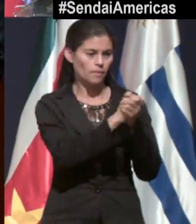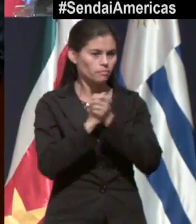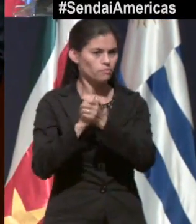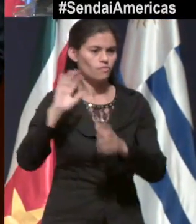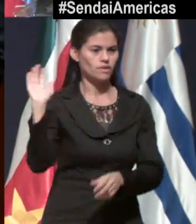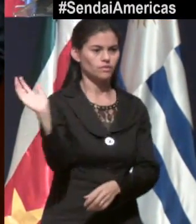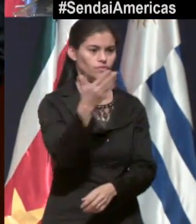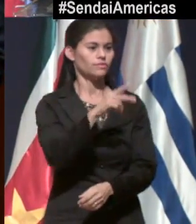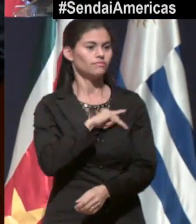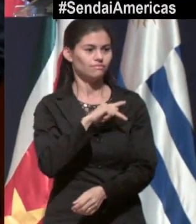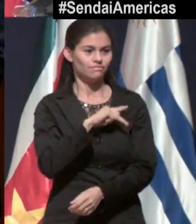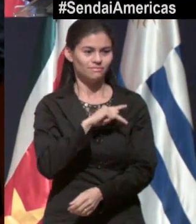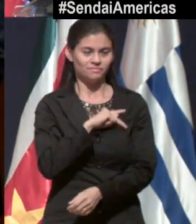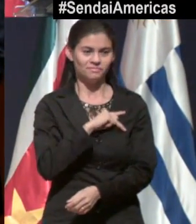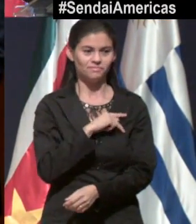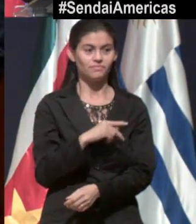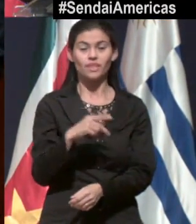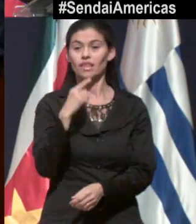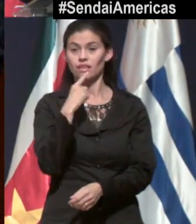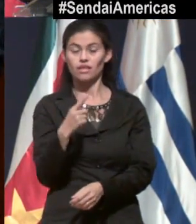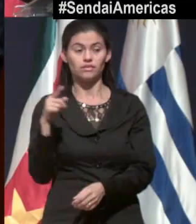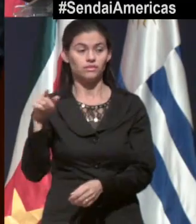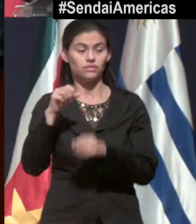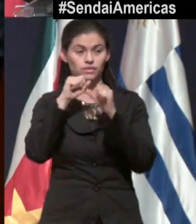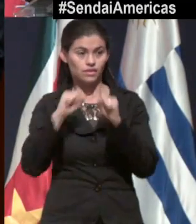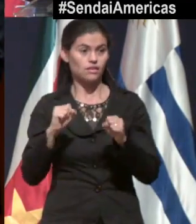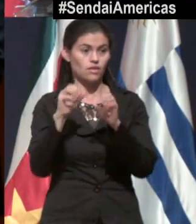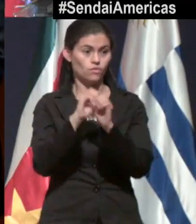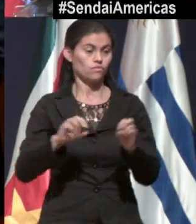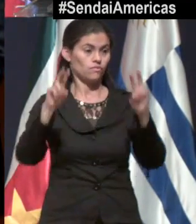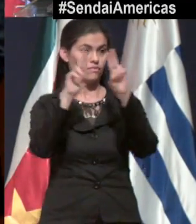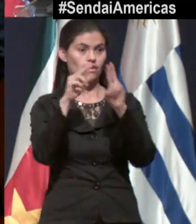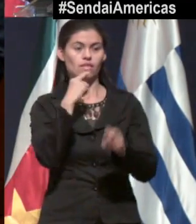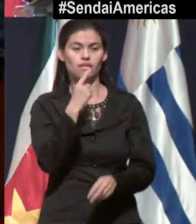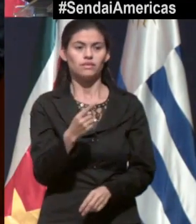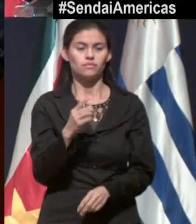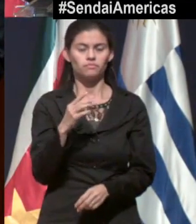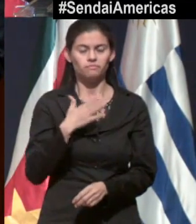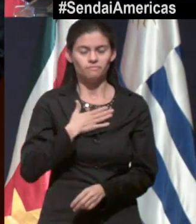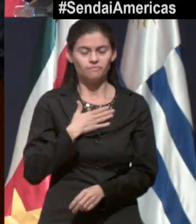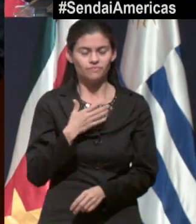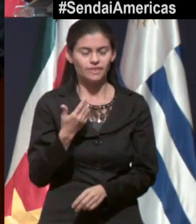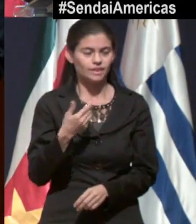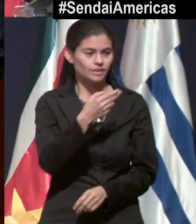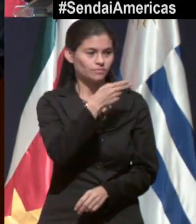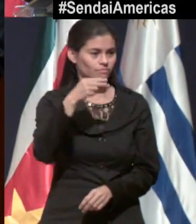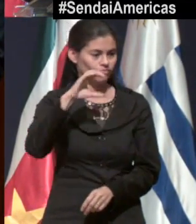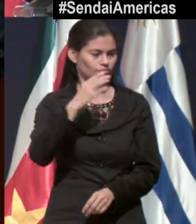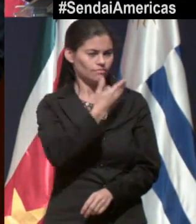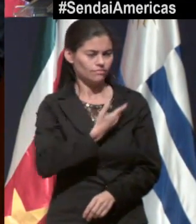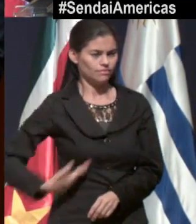todos. Dice nuestro secretario general de la OEA: para mí, señor presidente de la